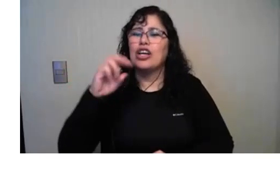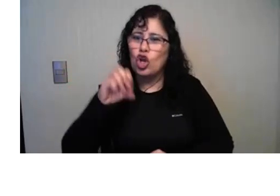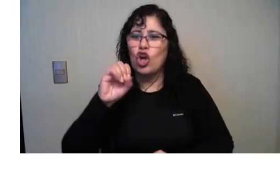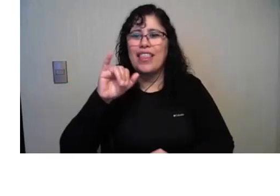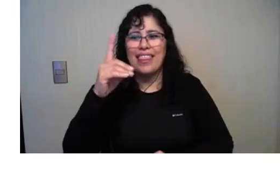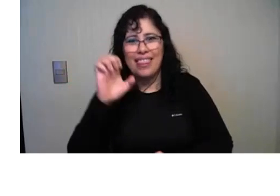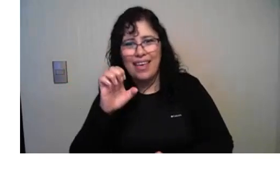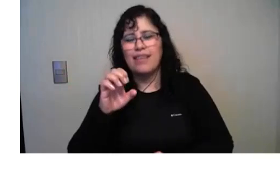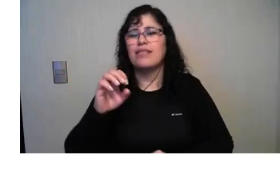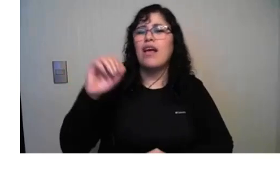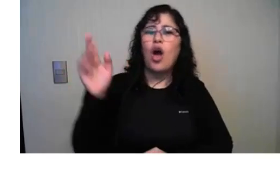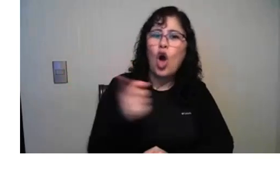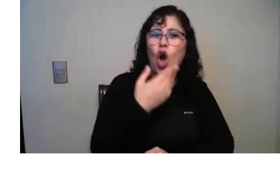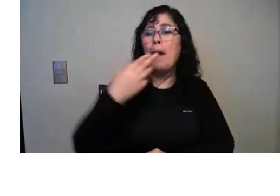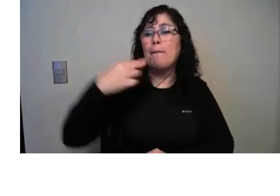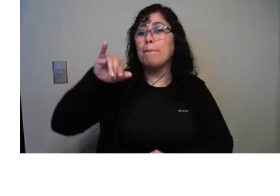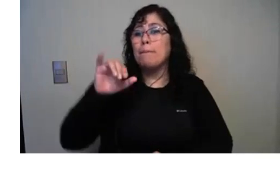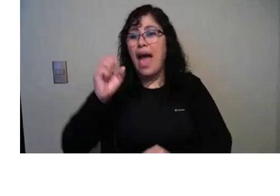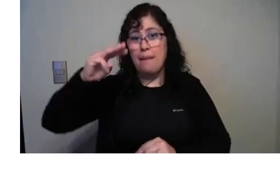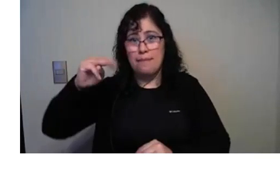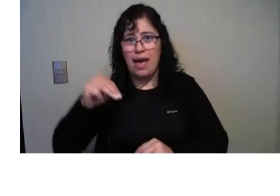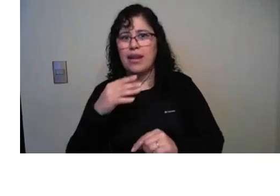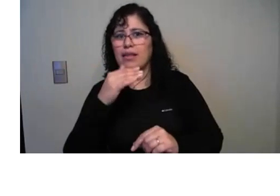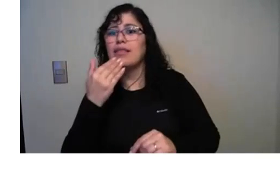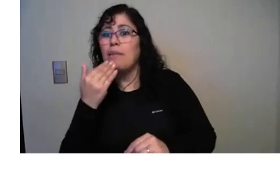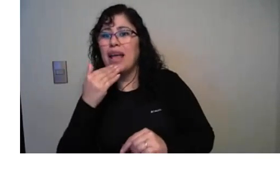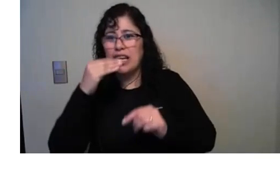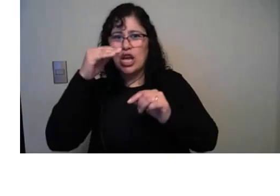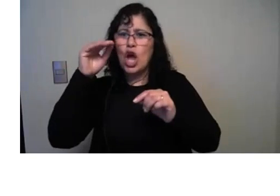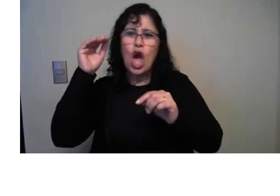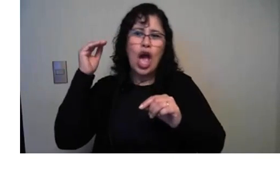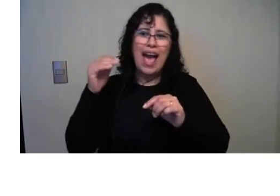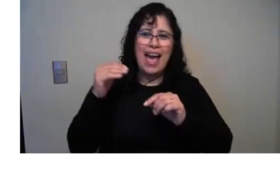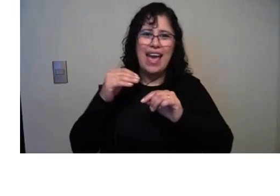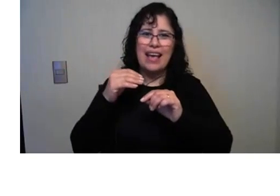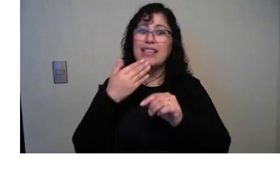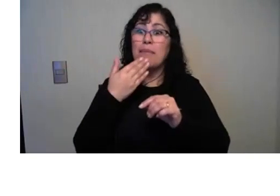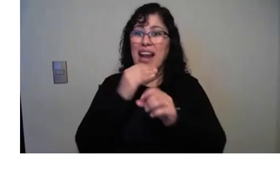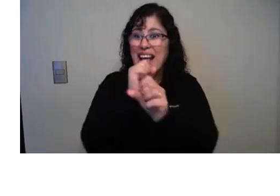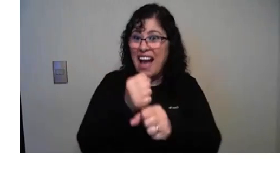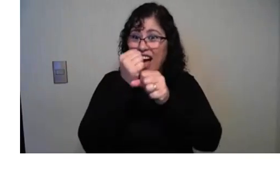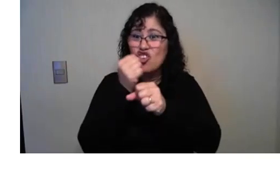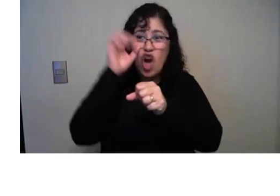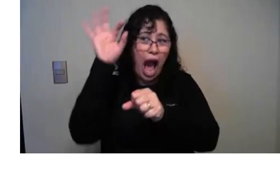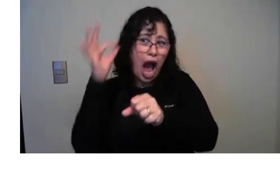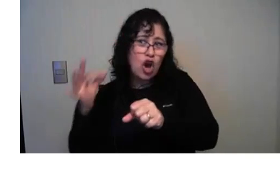caballo, y en medio, ¿cierto?, un elemento que se llama filum terminal. Filum terminal viene